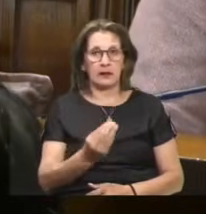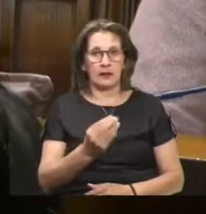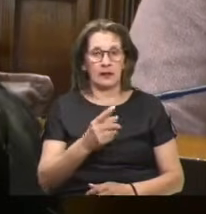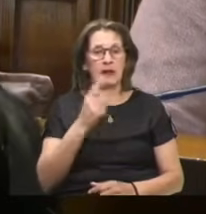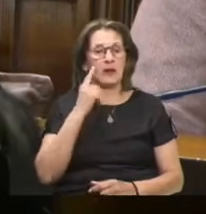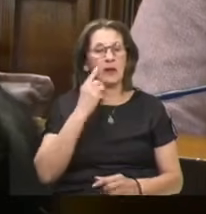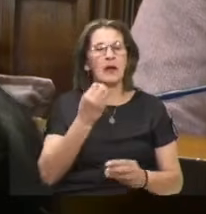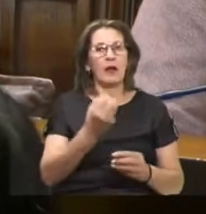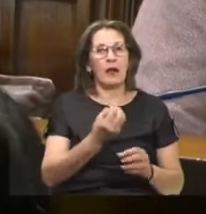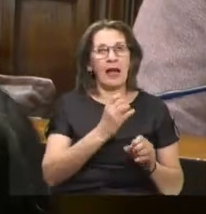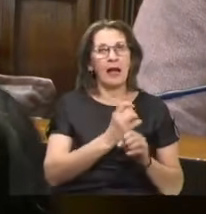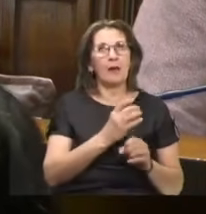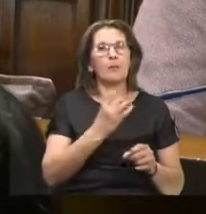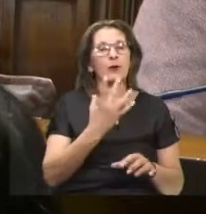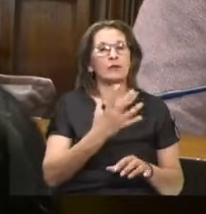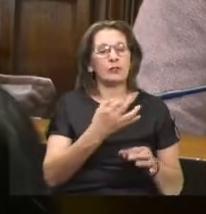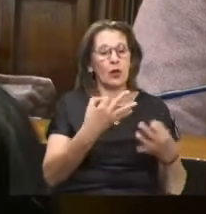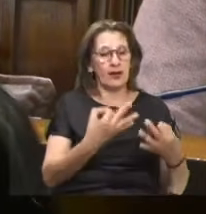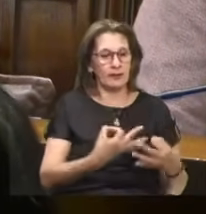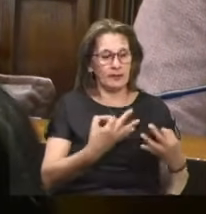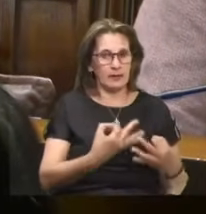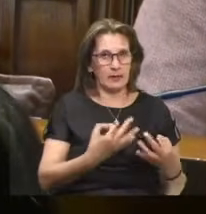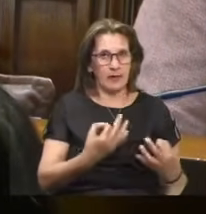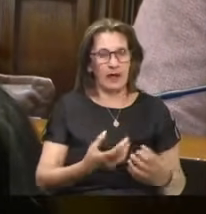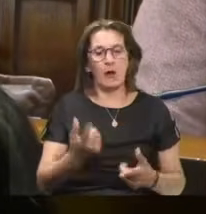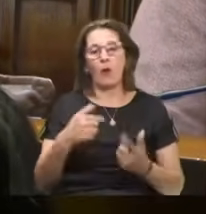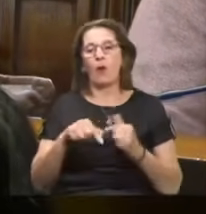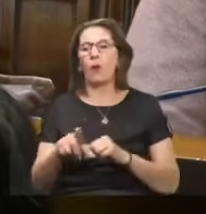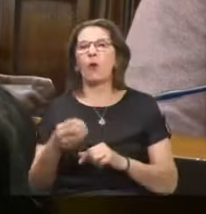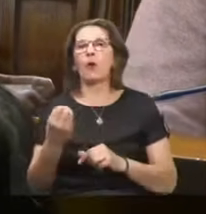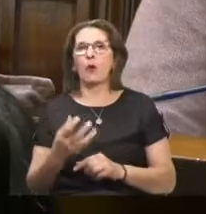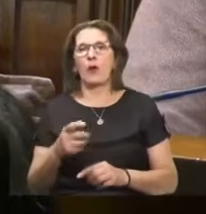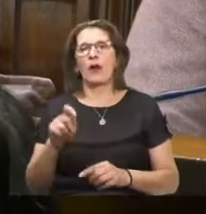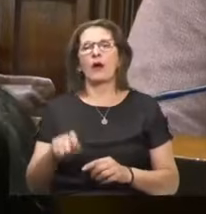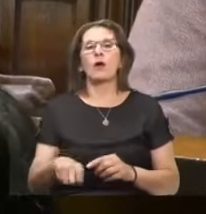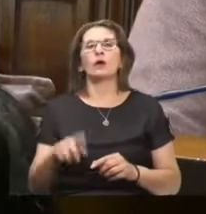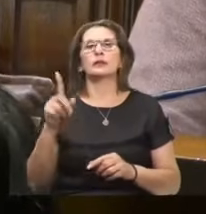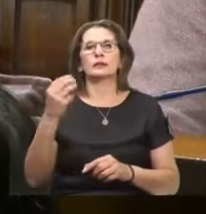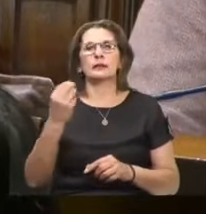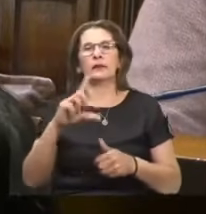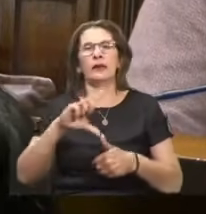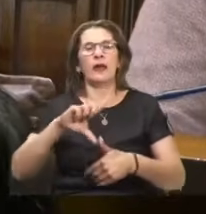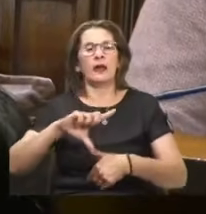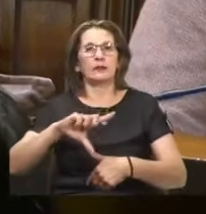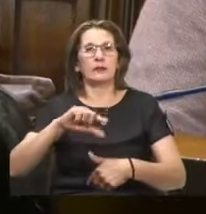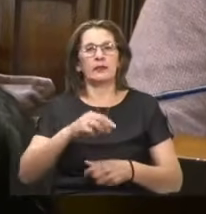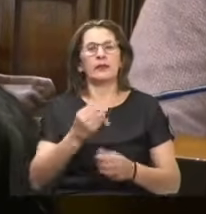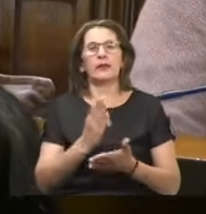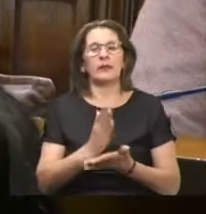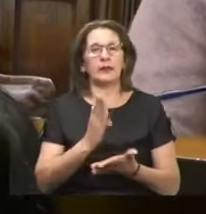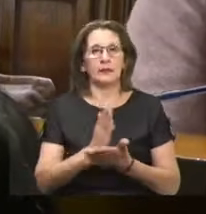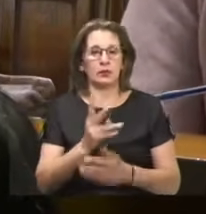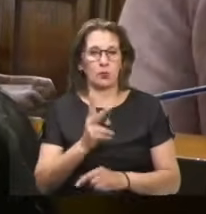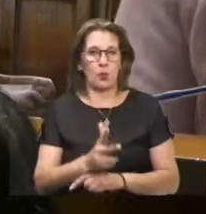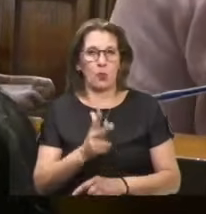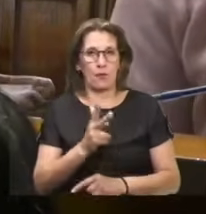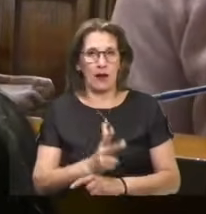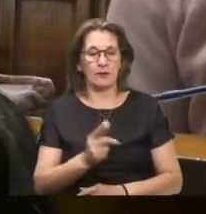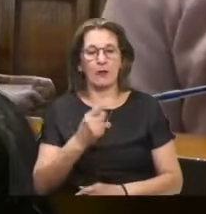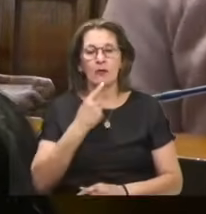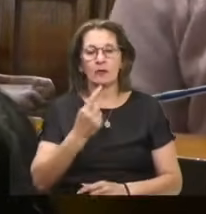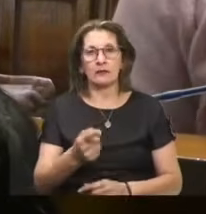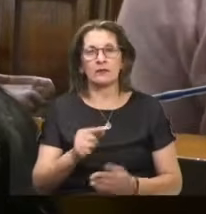doctrina especializada como la jurisprudencia de la Corte Interamericana de Derechos Humanos ha afirmado